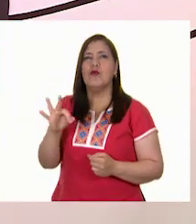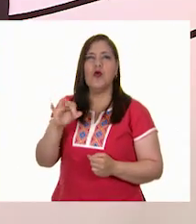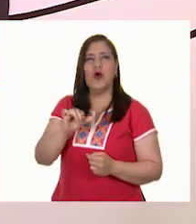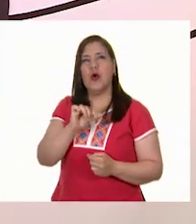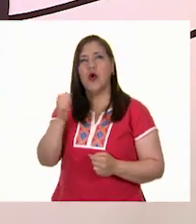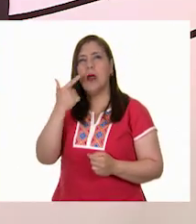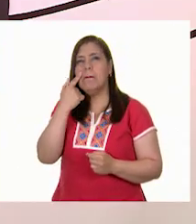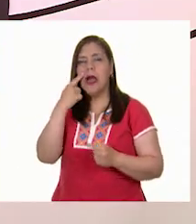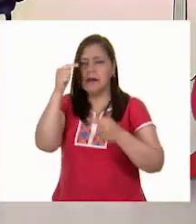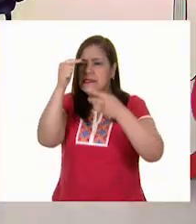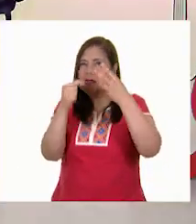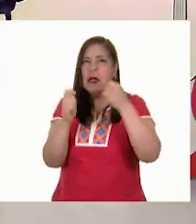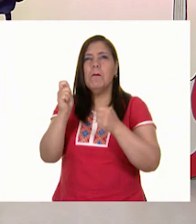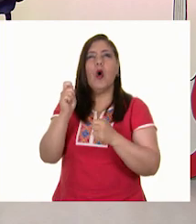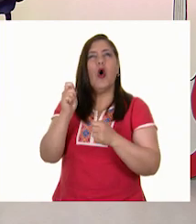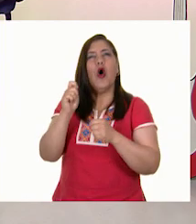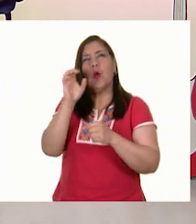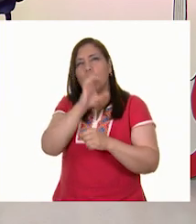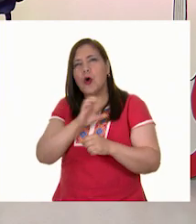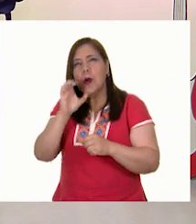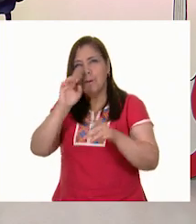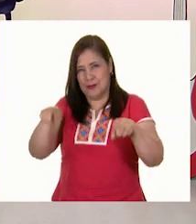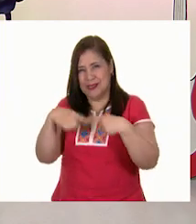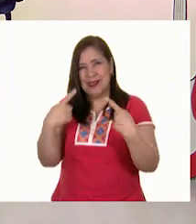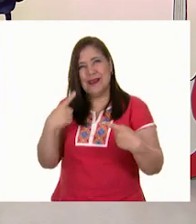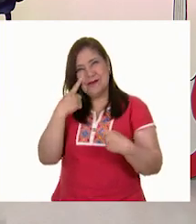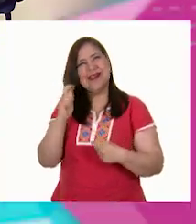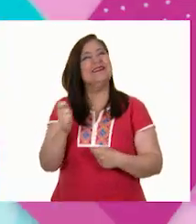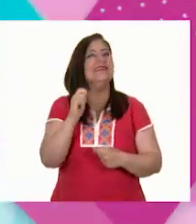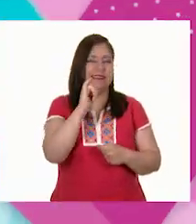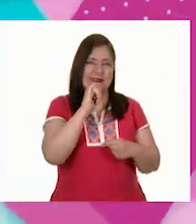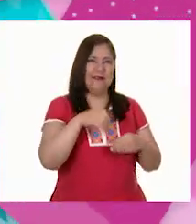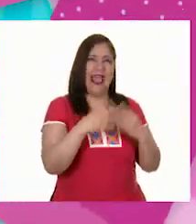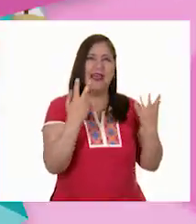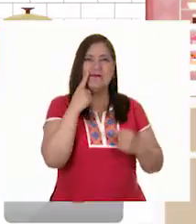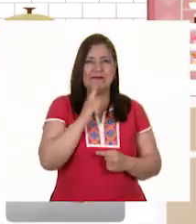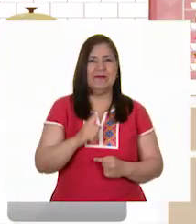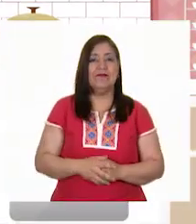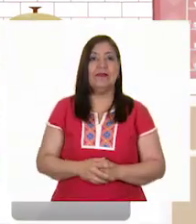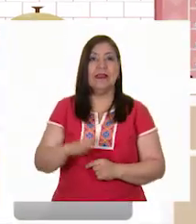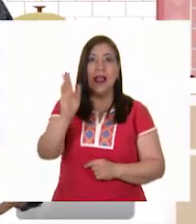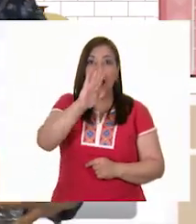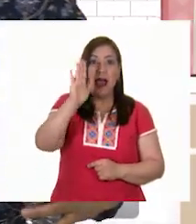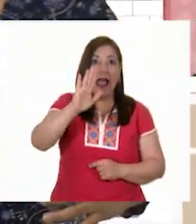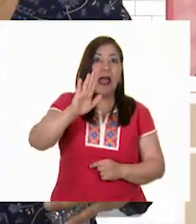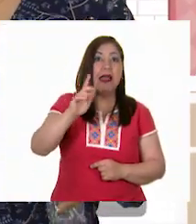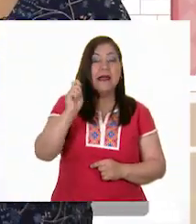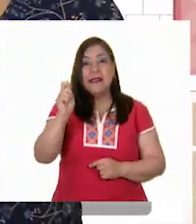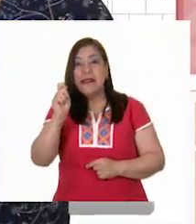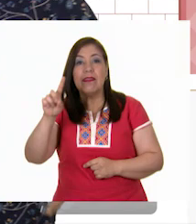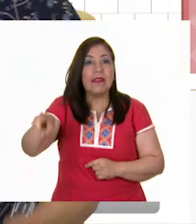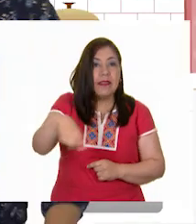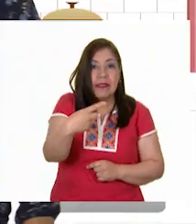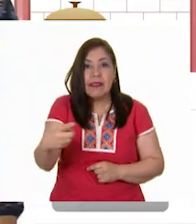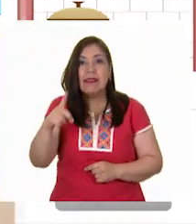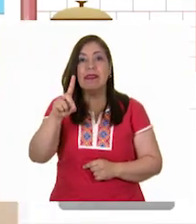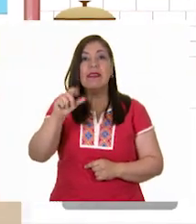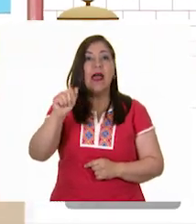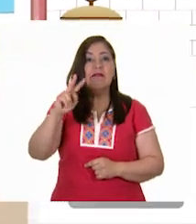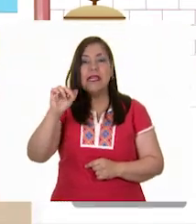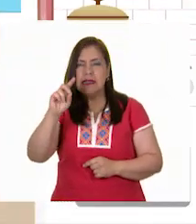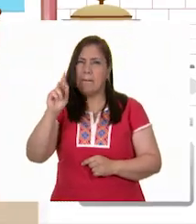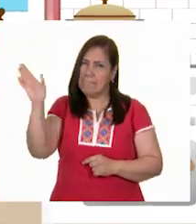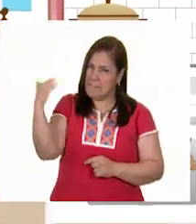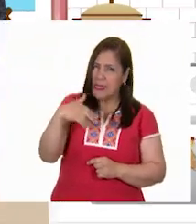a curiosidades musicales? Me parece, vamos. Pues adelante. ¡David! ¡David! ¿Puedes venir un poquito, por